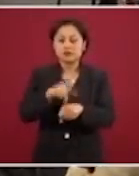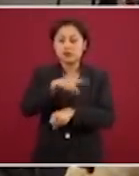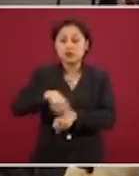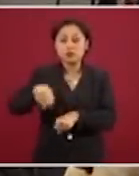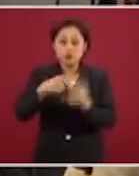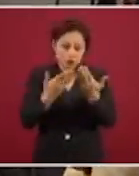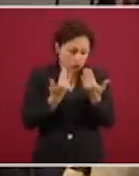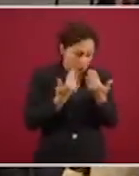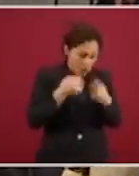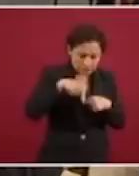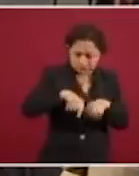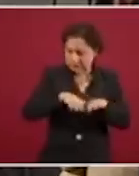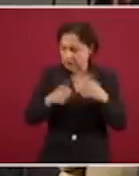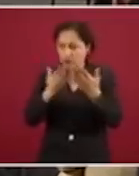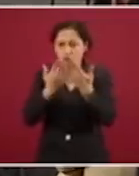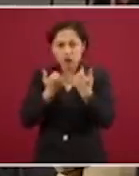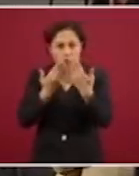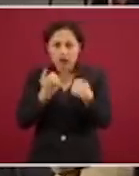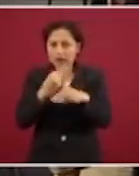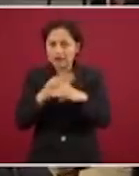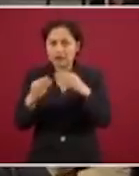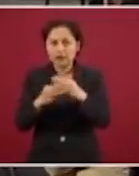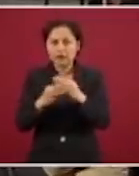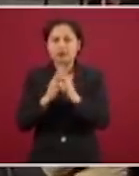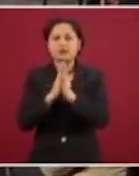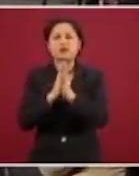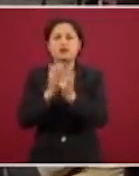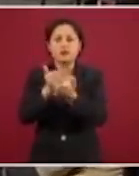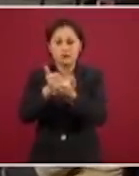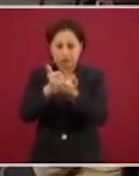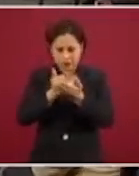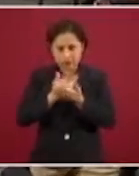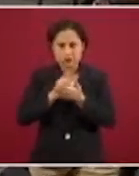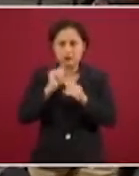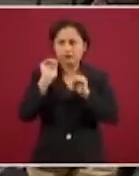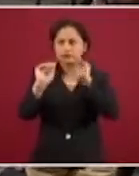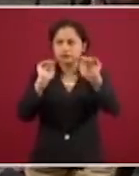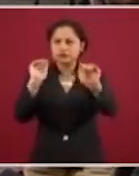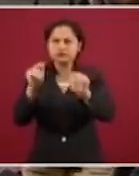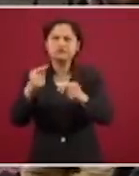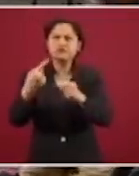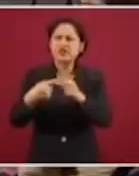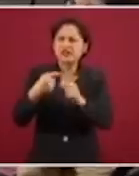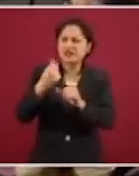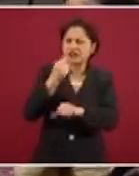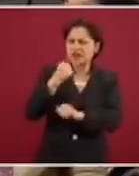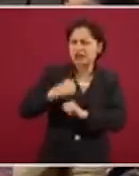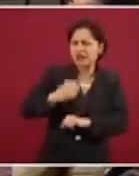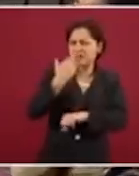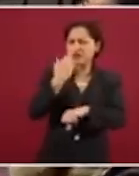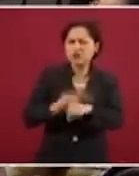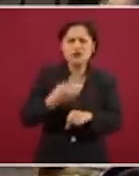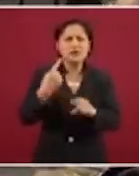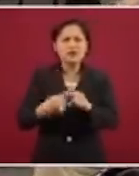equipo, ayúdenos a encontrar quién fue el que obstaculizó que llegara el equipo. Nosotros podemos decir,